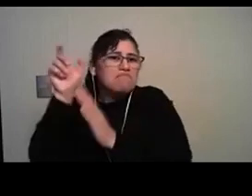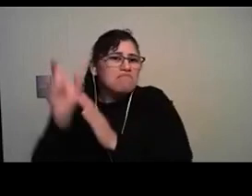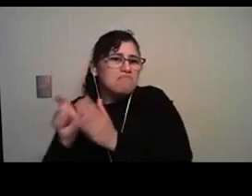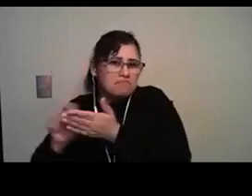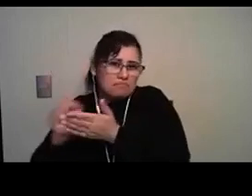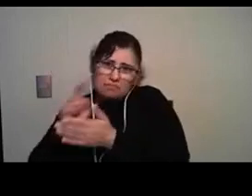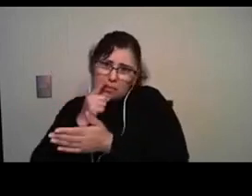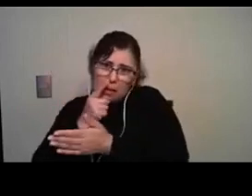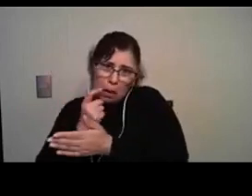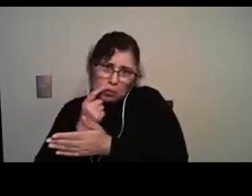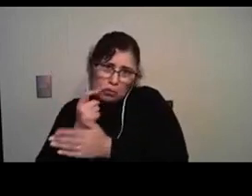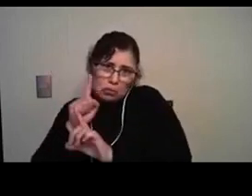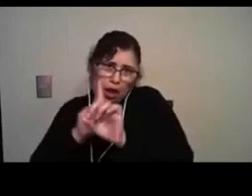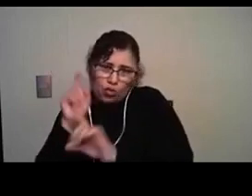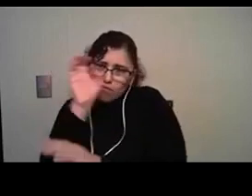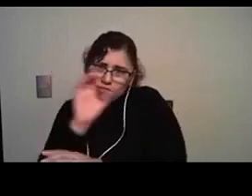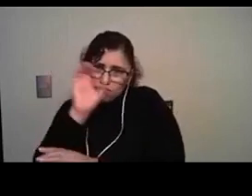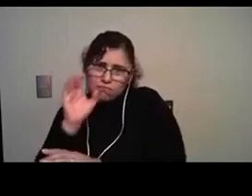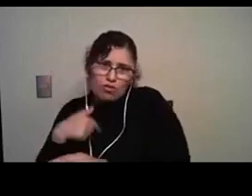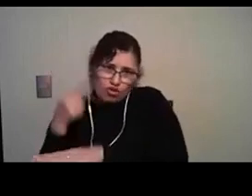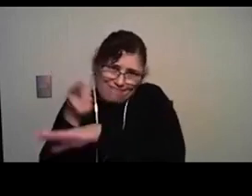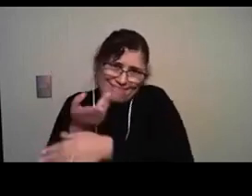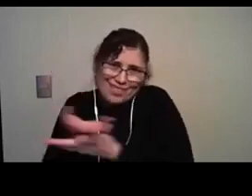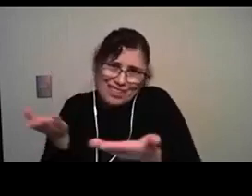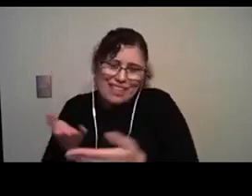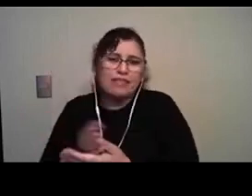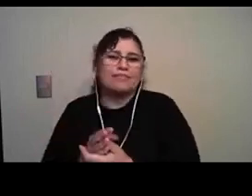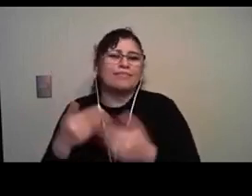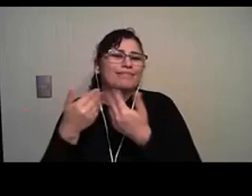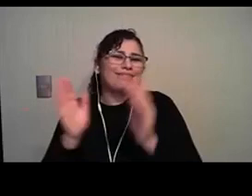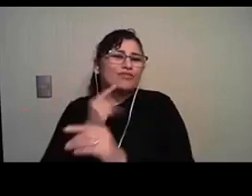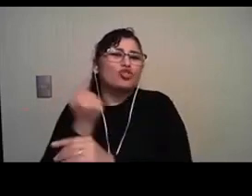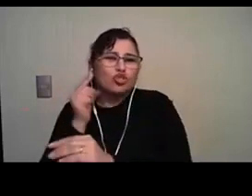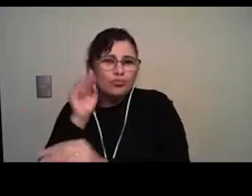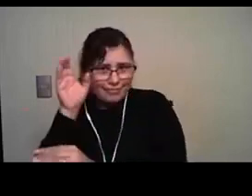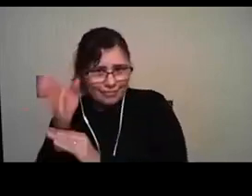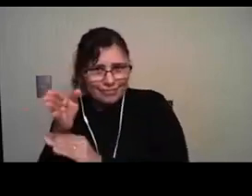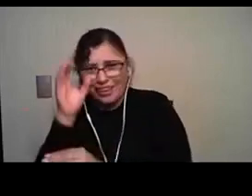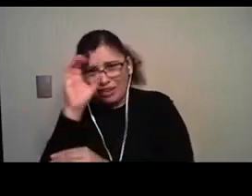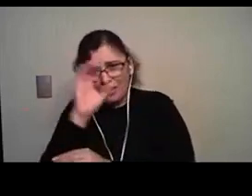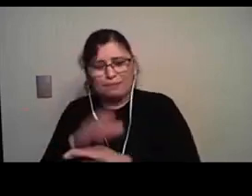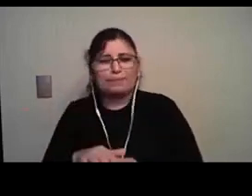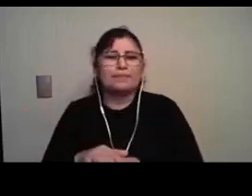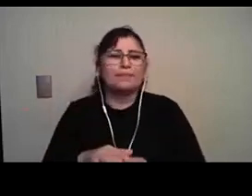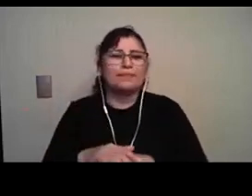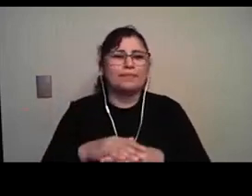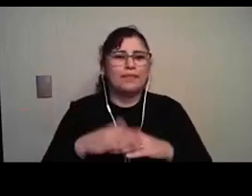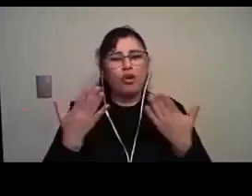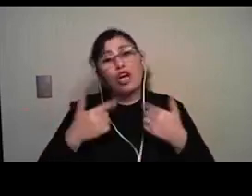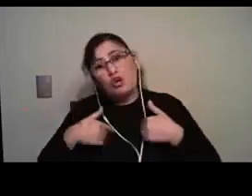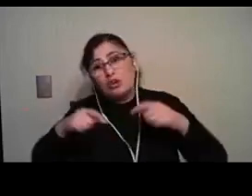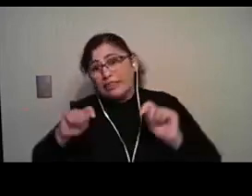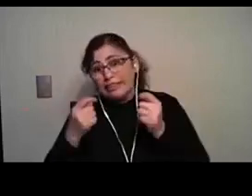pero um, por lo menos a la disposición de poder responder las preguntas que ustedes puedan tener está. ¿Ya?